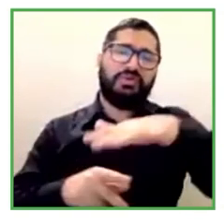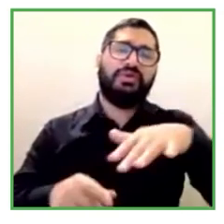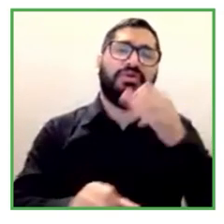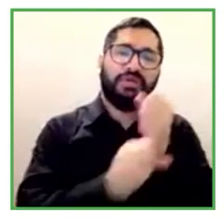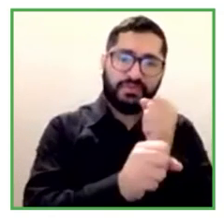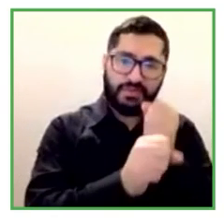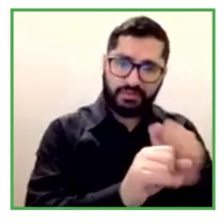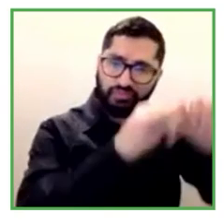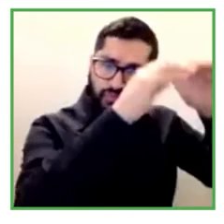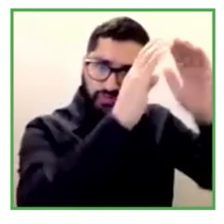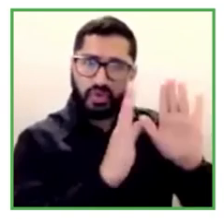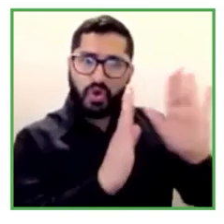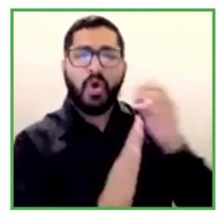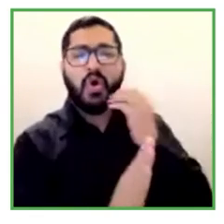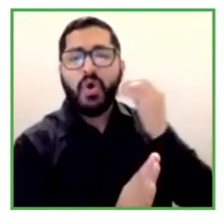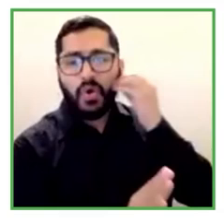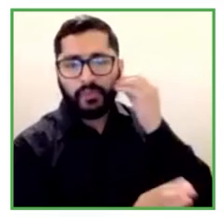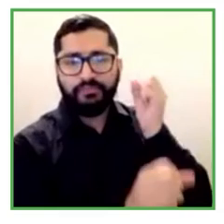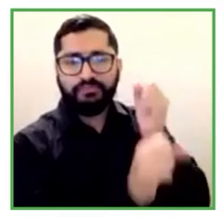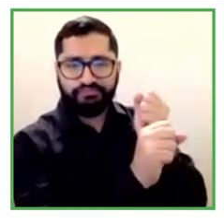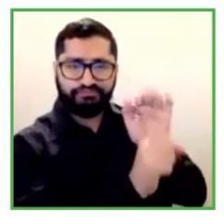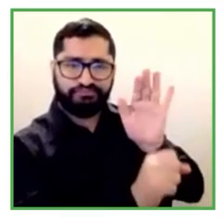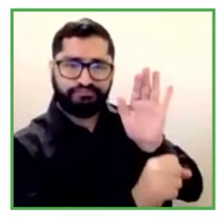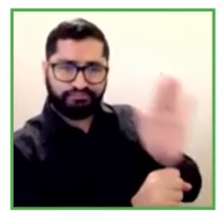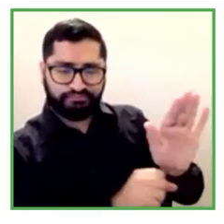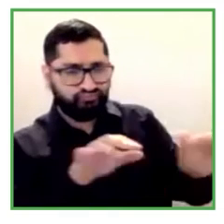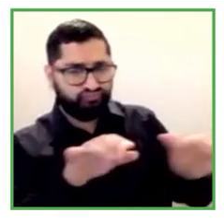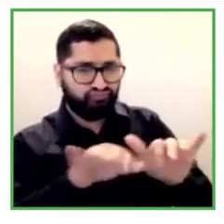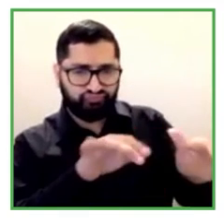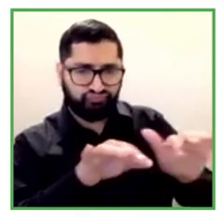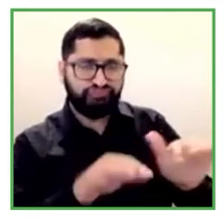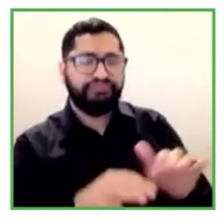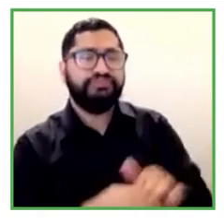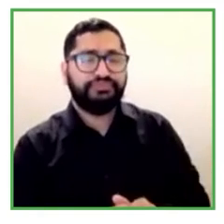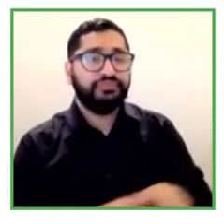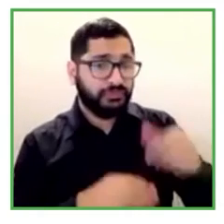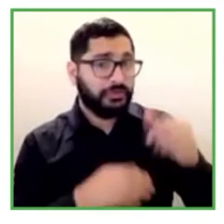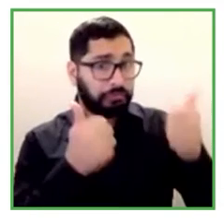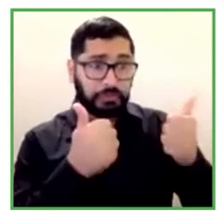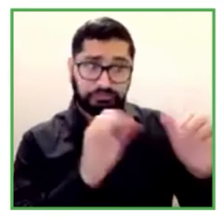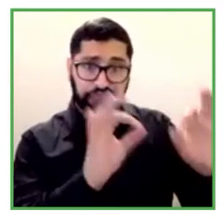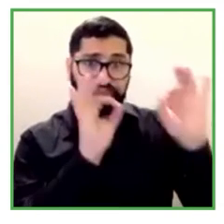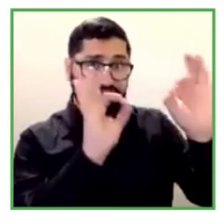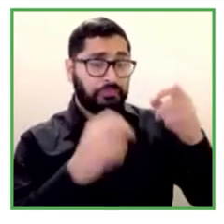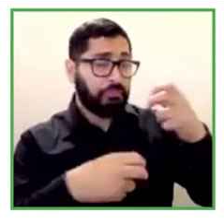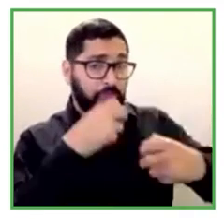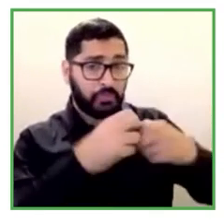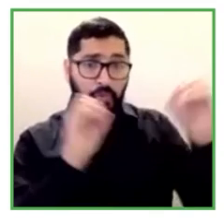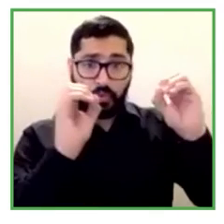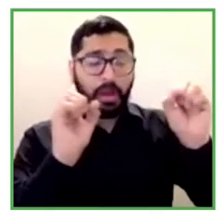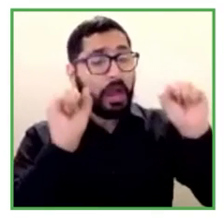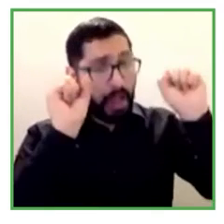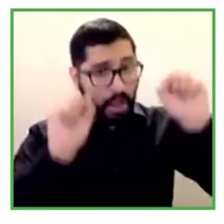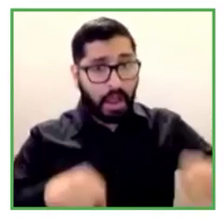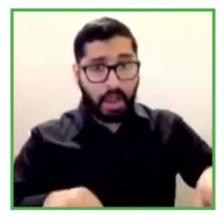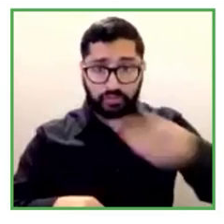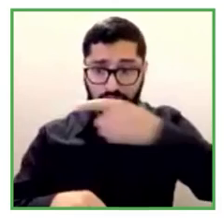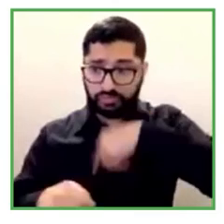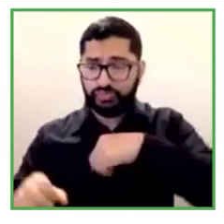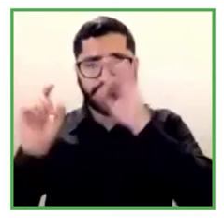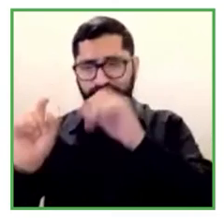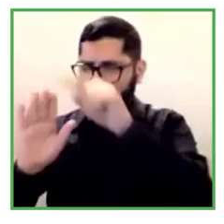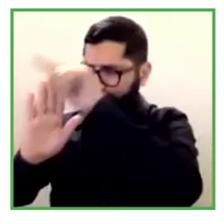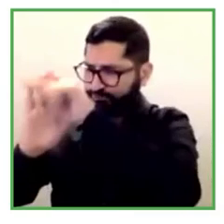que ha funcionado, que ha sido eficiente y nos ha permitido seguir cumpliendo con las metas que tenemos como banco. En ese